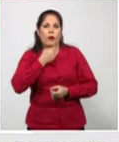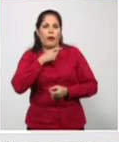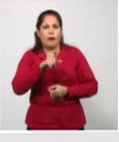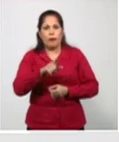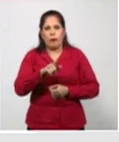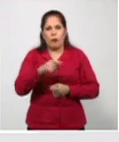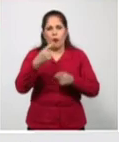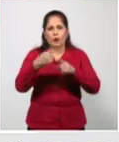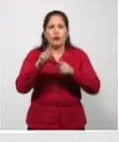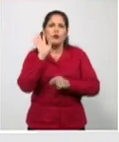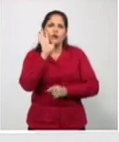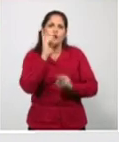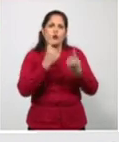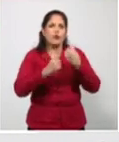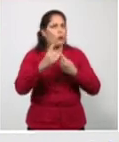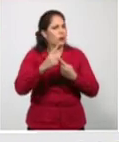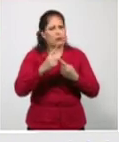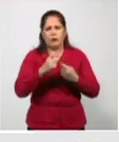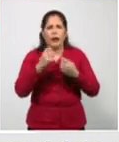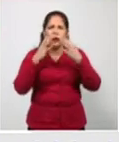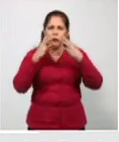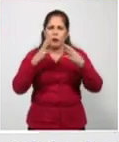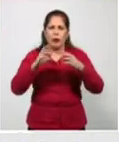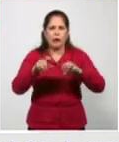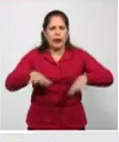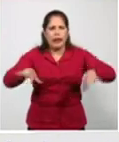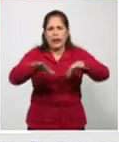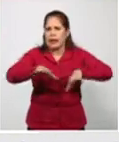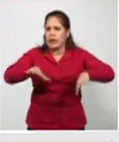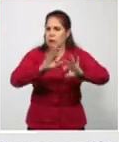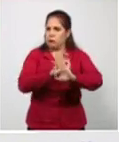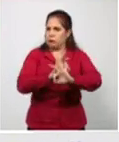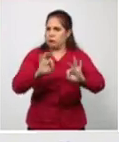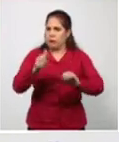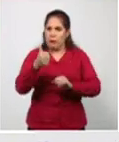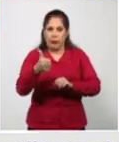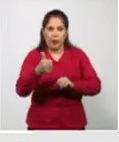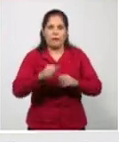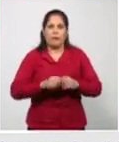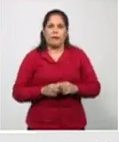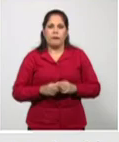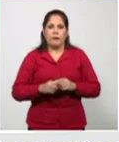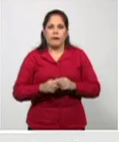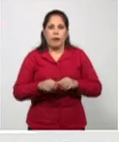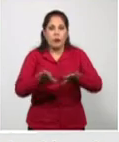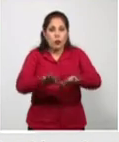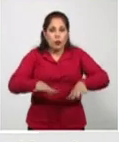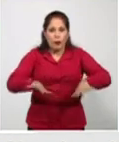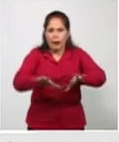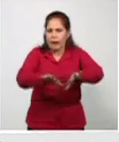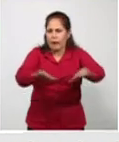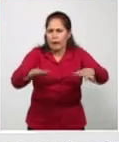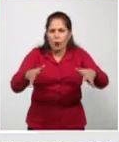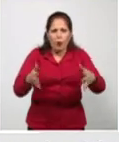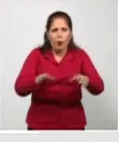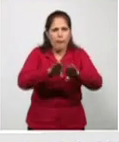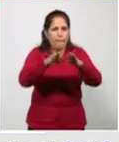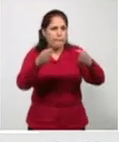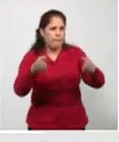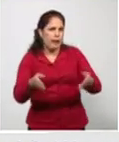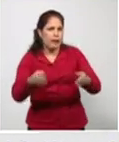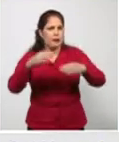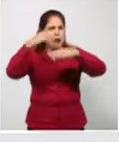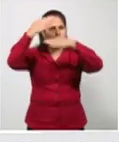es importante, y reitero, dentro de todas estas desinfecciones, la de la superficie de las mesas, la superficie